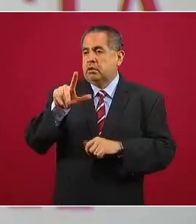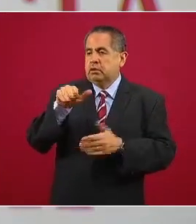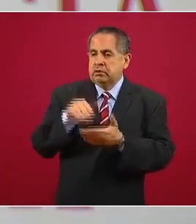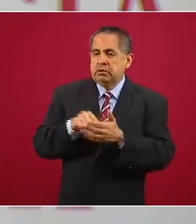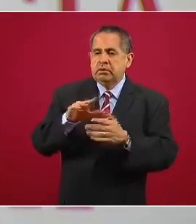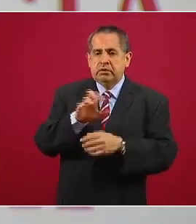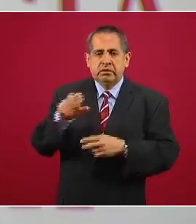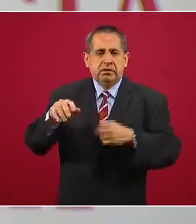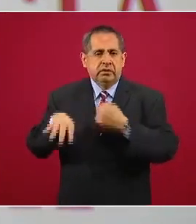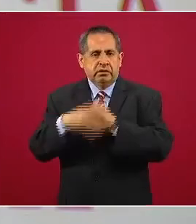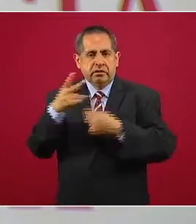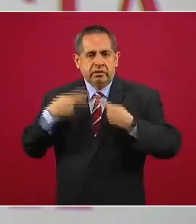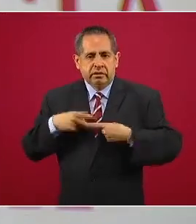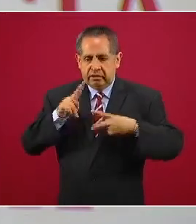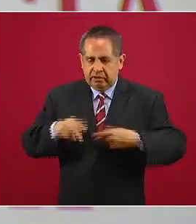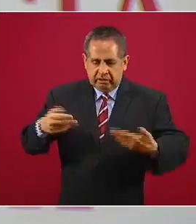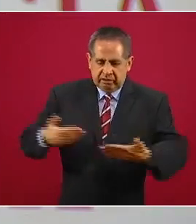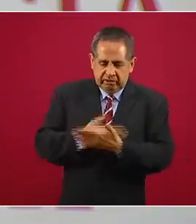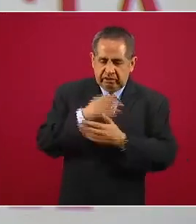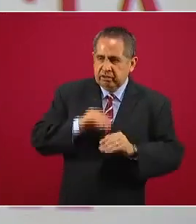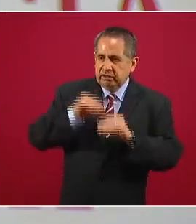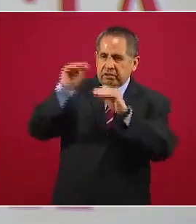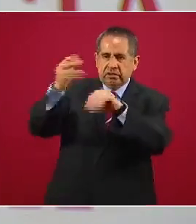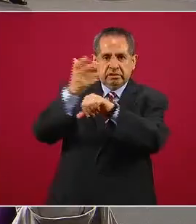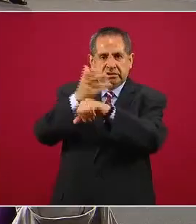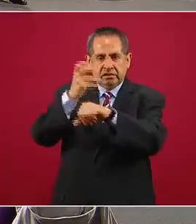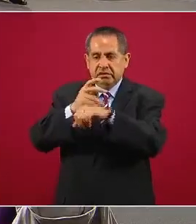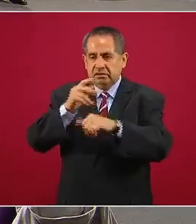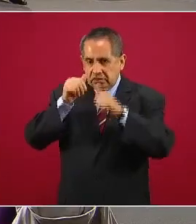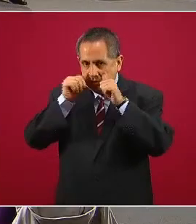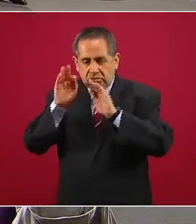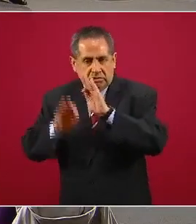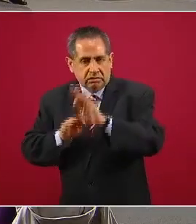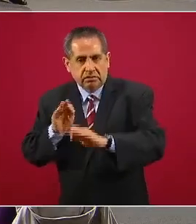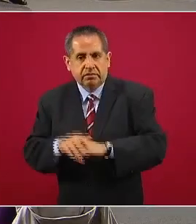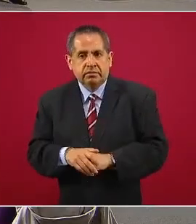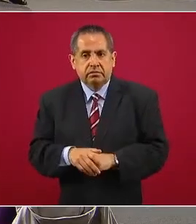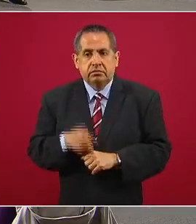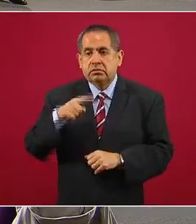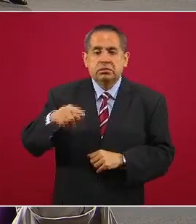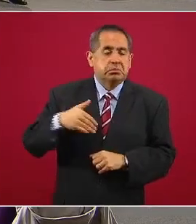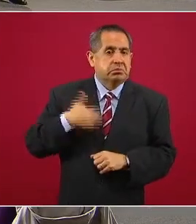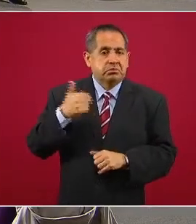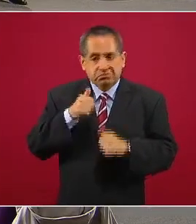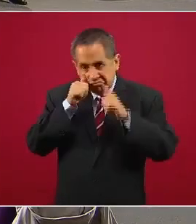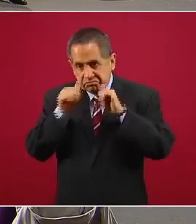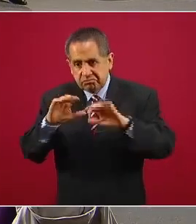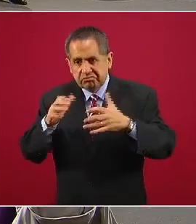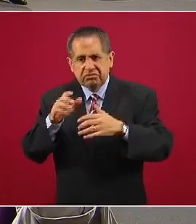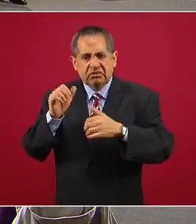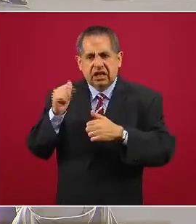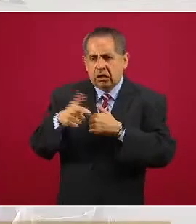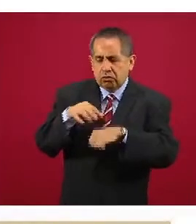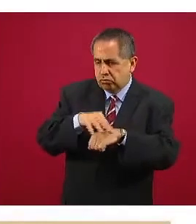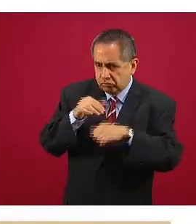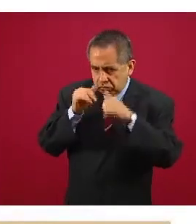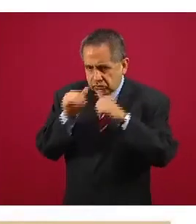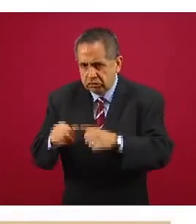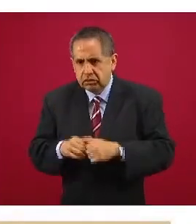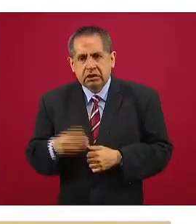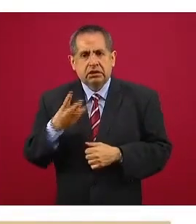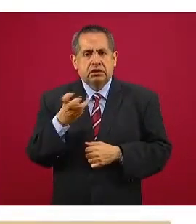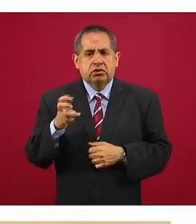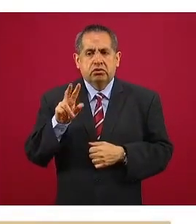1,728,514 personas, compatriotas nuestras en Estados Unidos. La población que se ha beneficiado directamente para alguna atención médica son